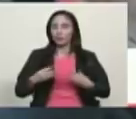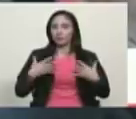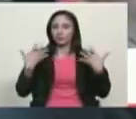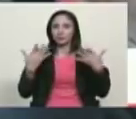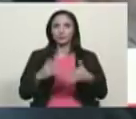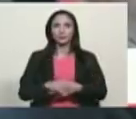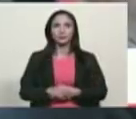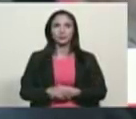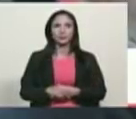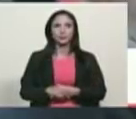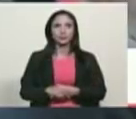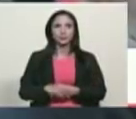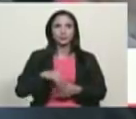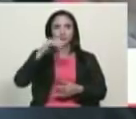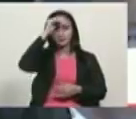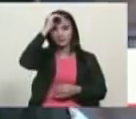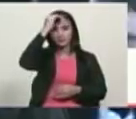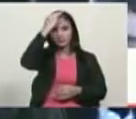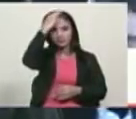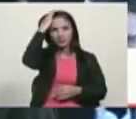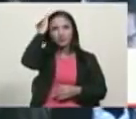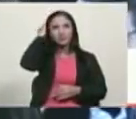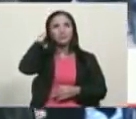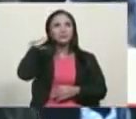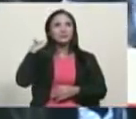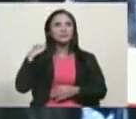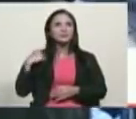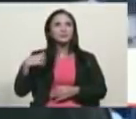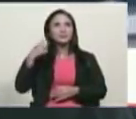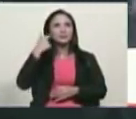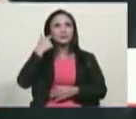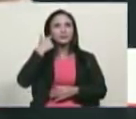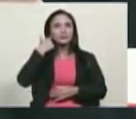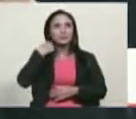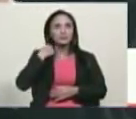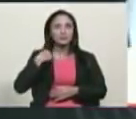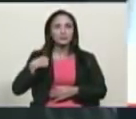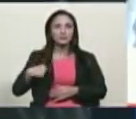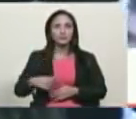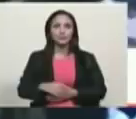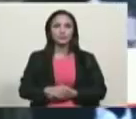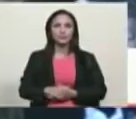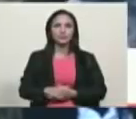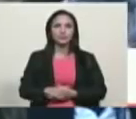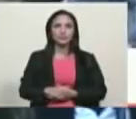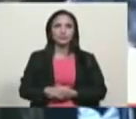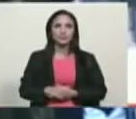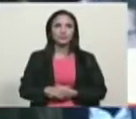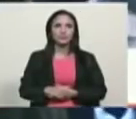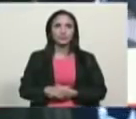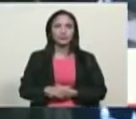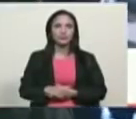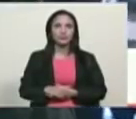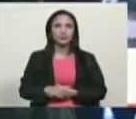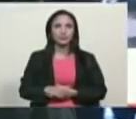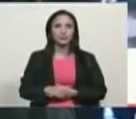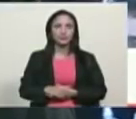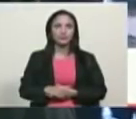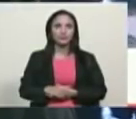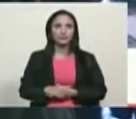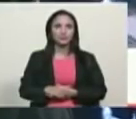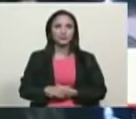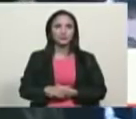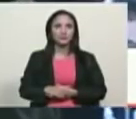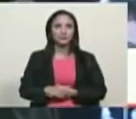¿Pasó algo? No. Una advertencia muy importante. Inconfesable.